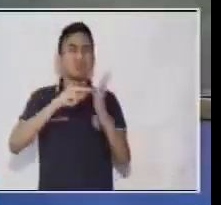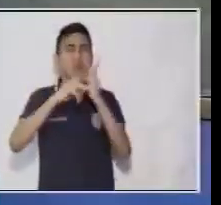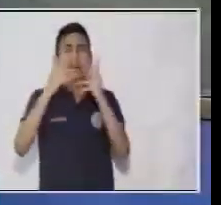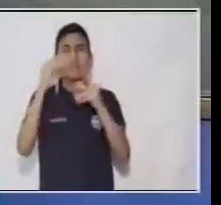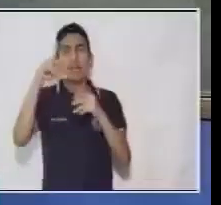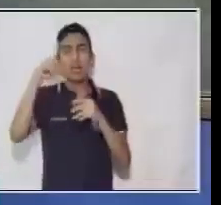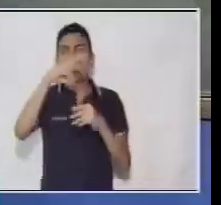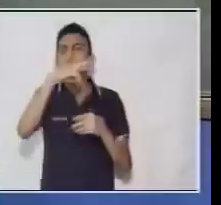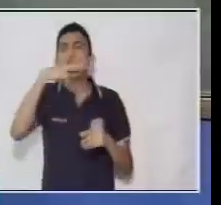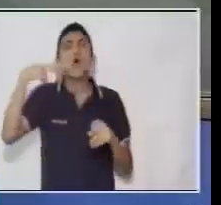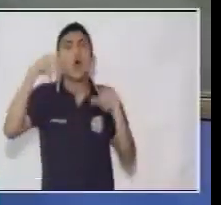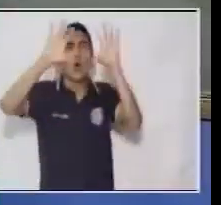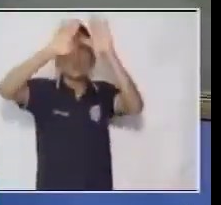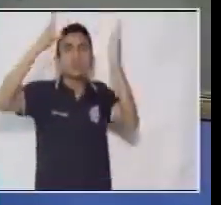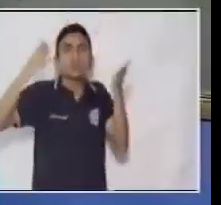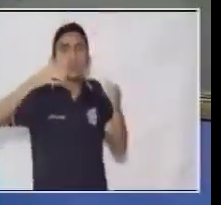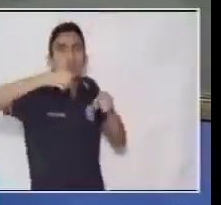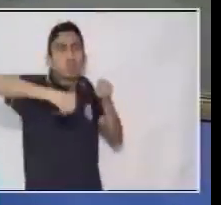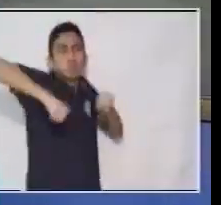un tenedor,